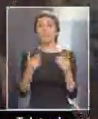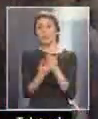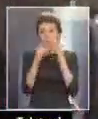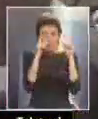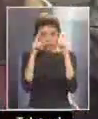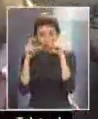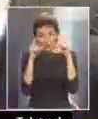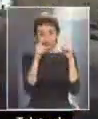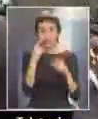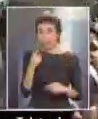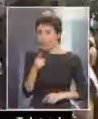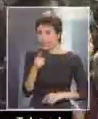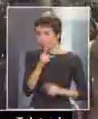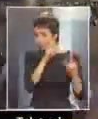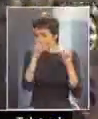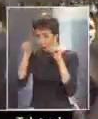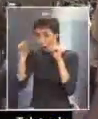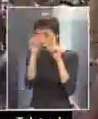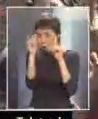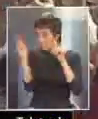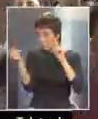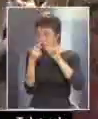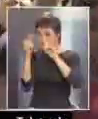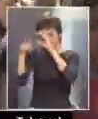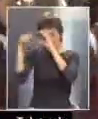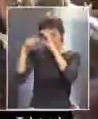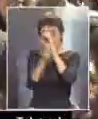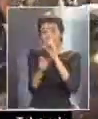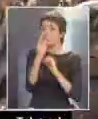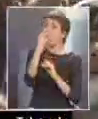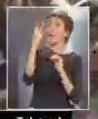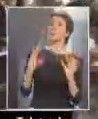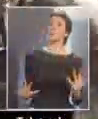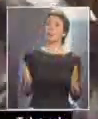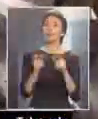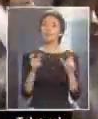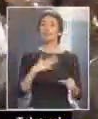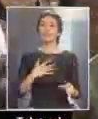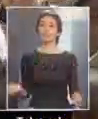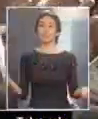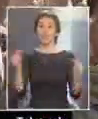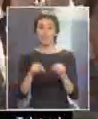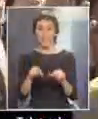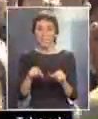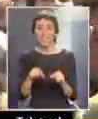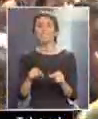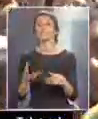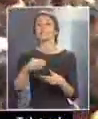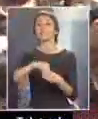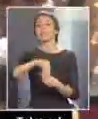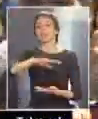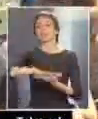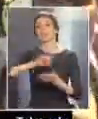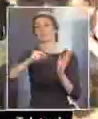este lugar, mostremos imágenes en vivo de aquello, personas que se sorprenden, muchos de ellos quisieron llegar acá para ser parte de un